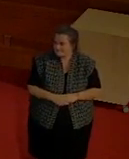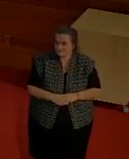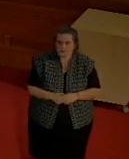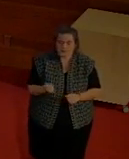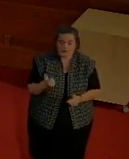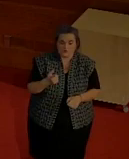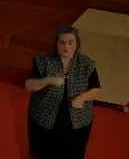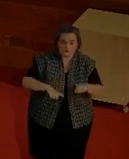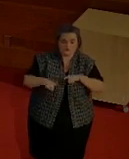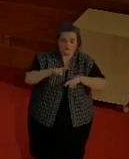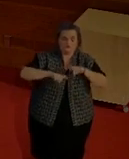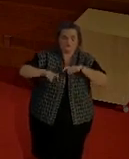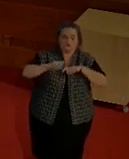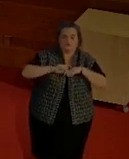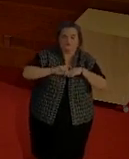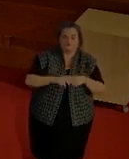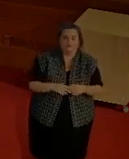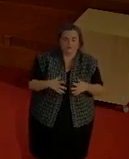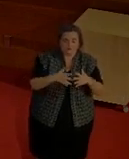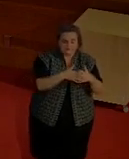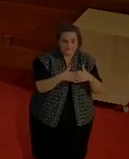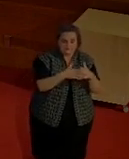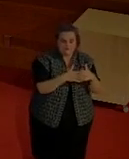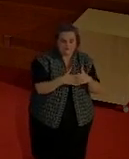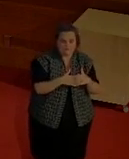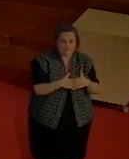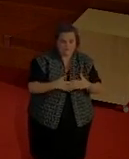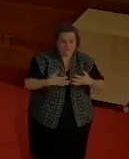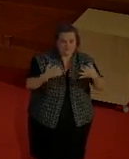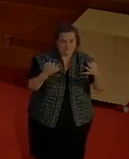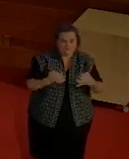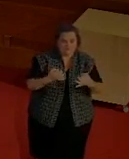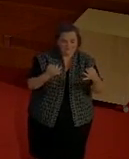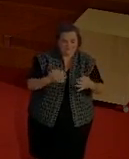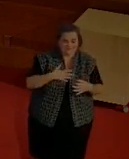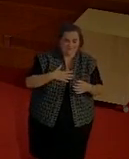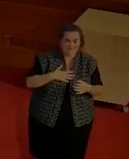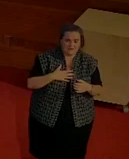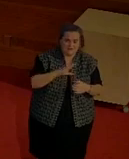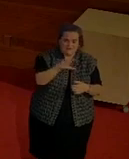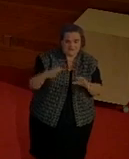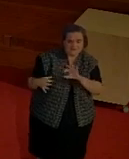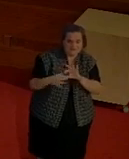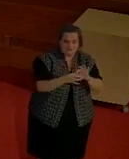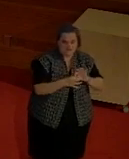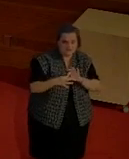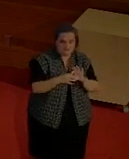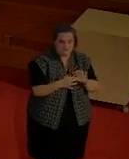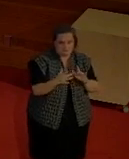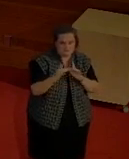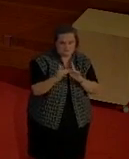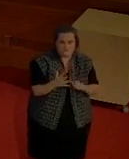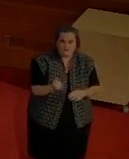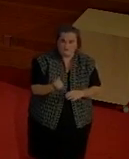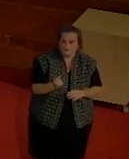para atrás Estados Unidos como garante de la seguridad de sus aliados y